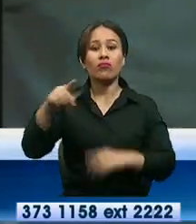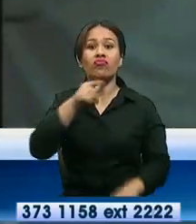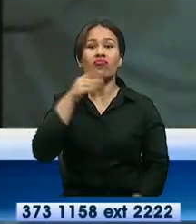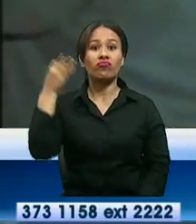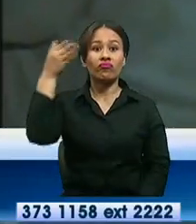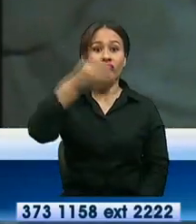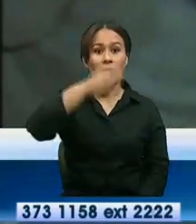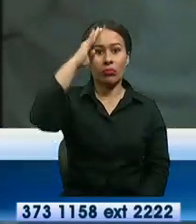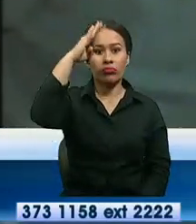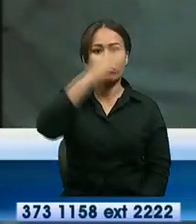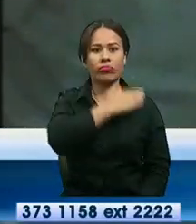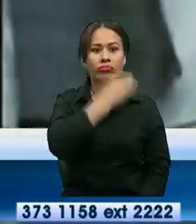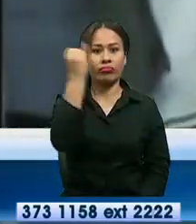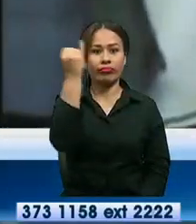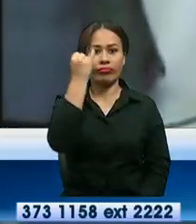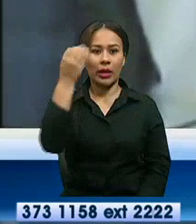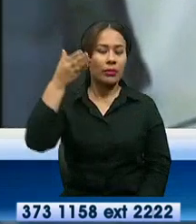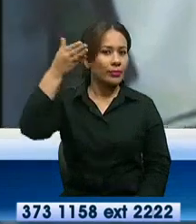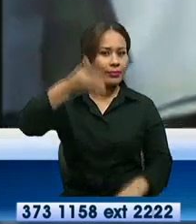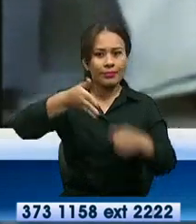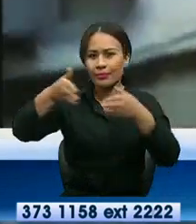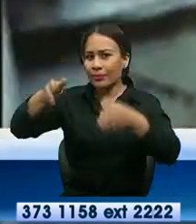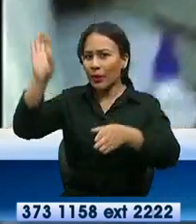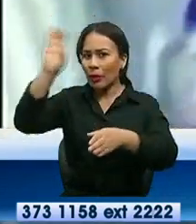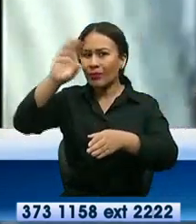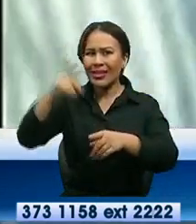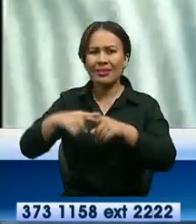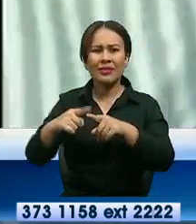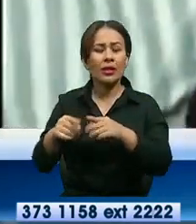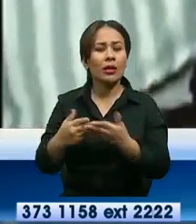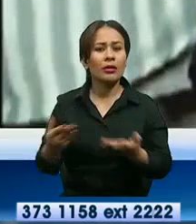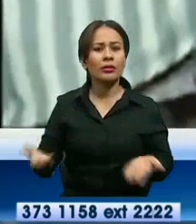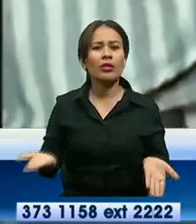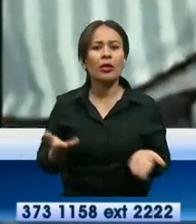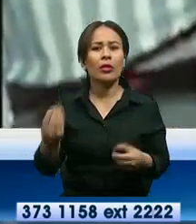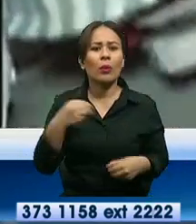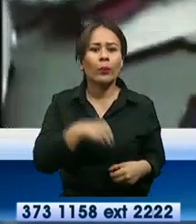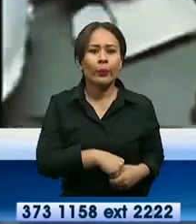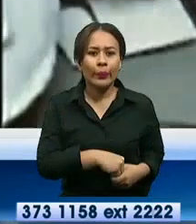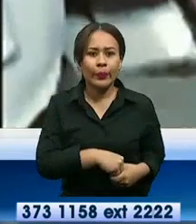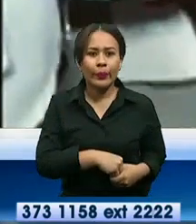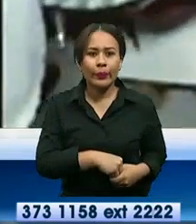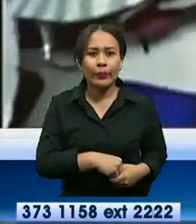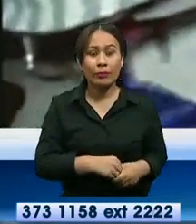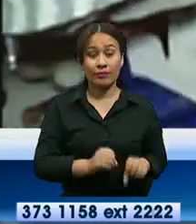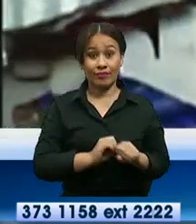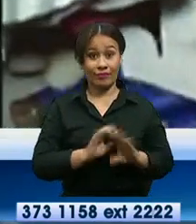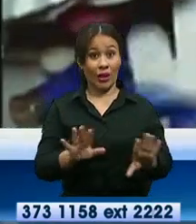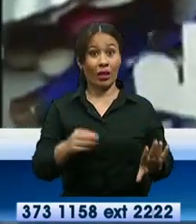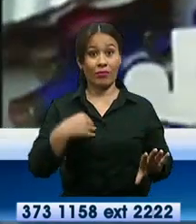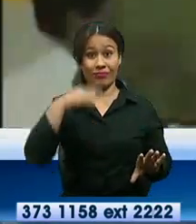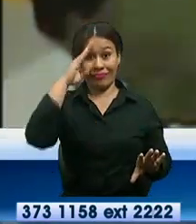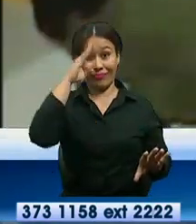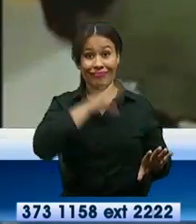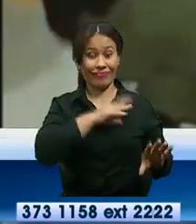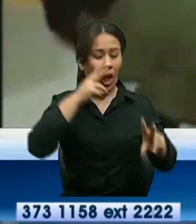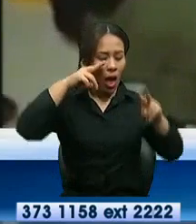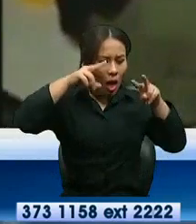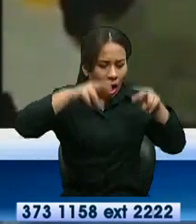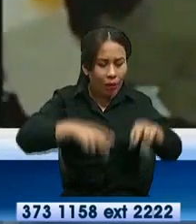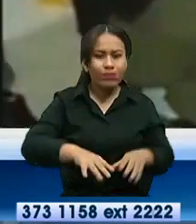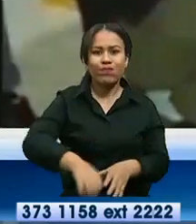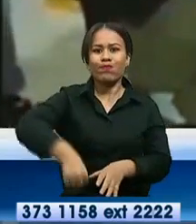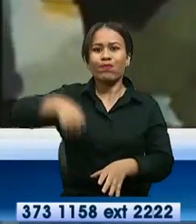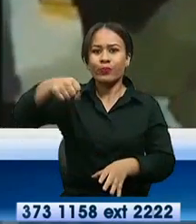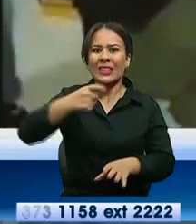Batallón 67 Montúfar, en busca de armas de fuego que supuestamente guardaban. En la requisa los fierros aparecieron en una bota, en